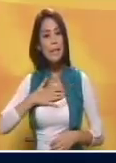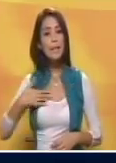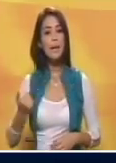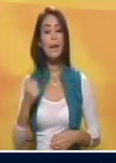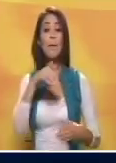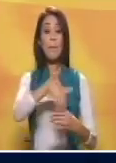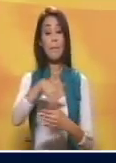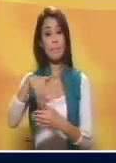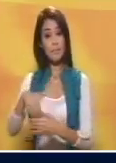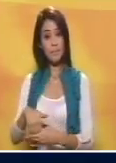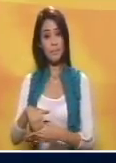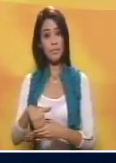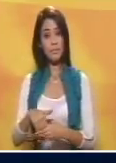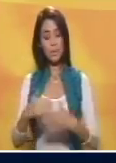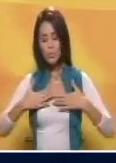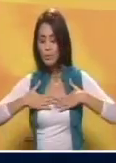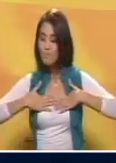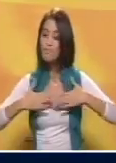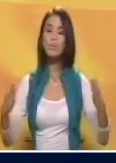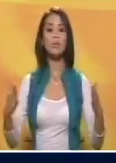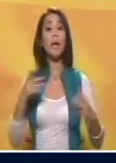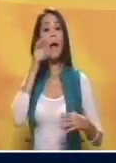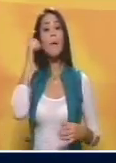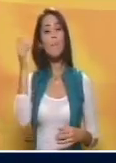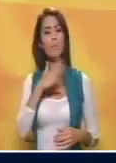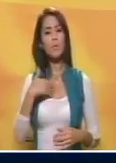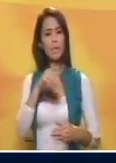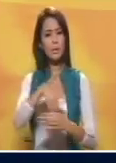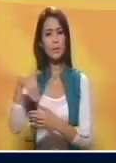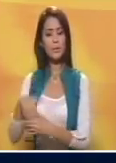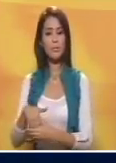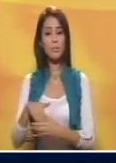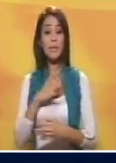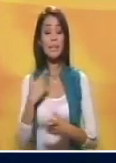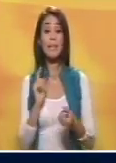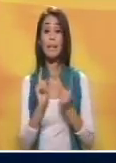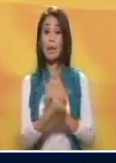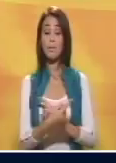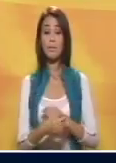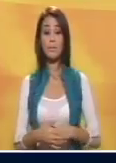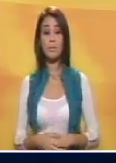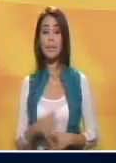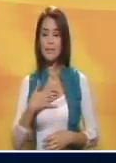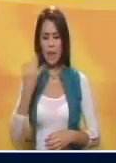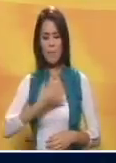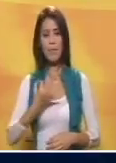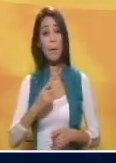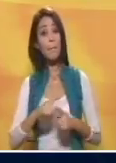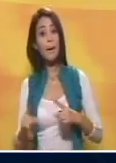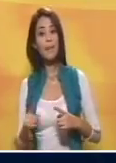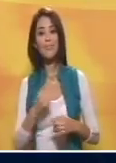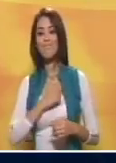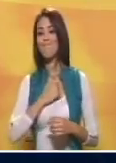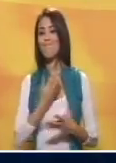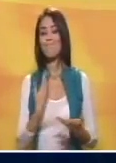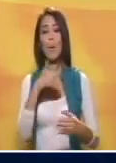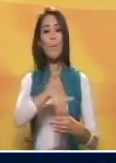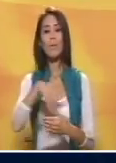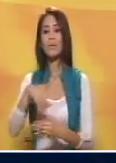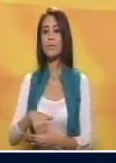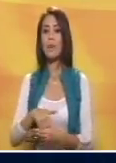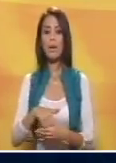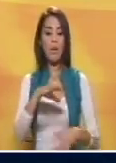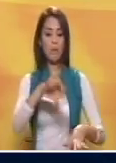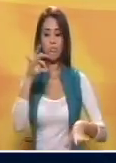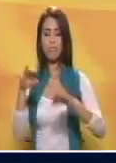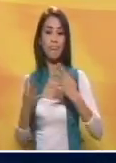a elecciones, estamos con toda la disposición. El pueblo quiere votar por un cambio, quiere votar de verdad, pero lamentablemente votar no es